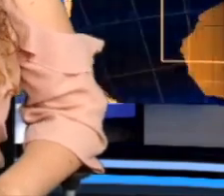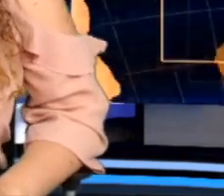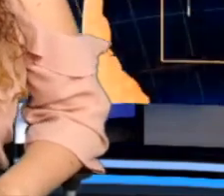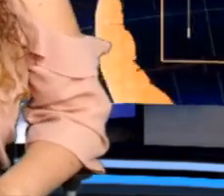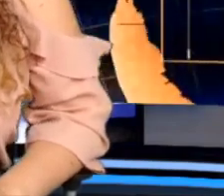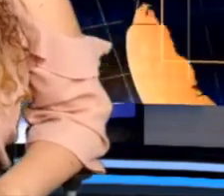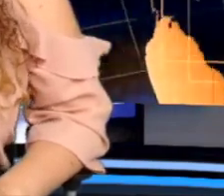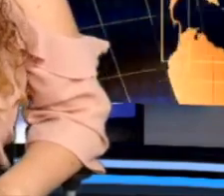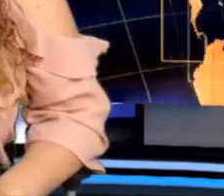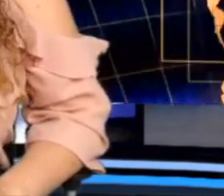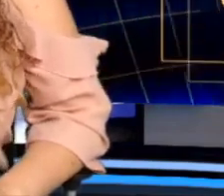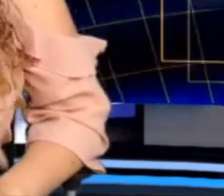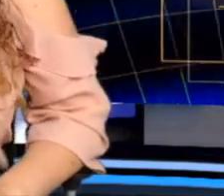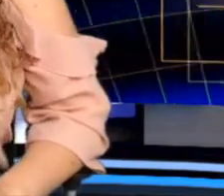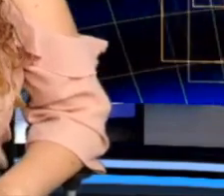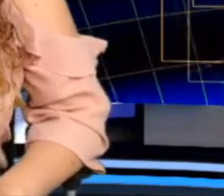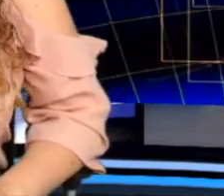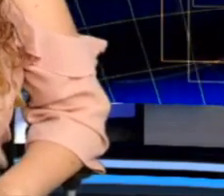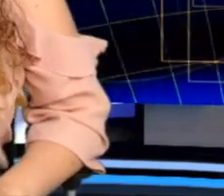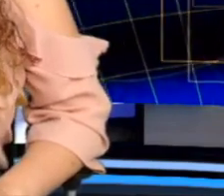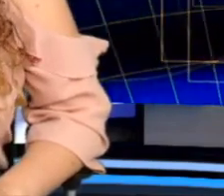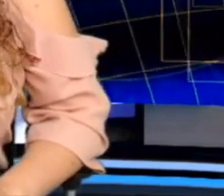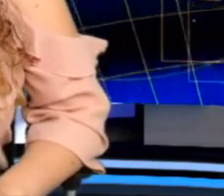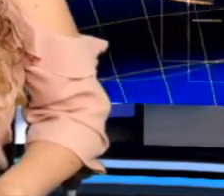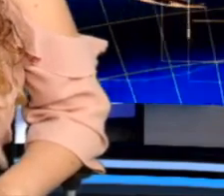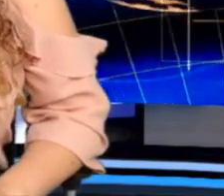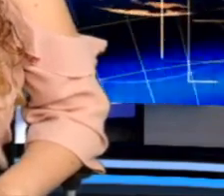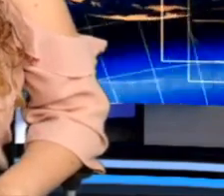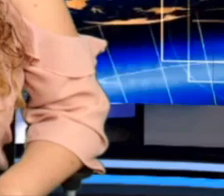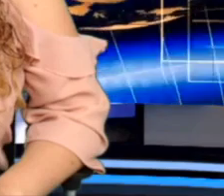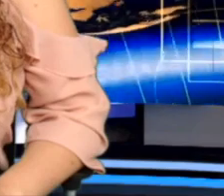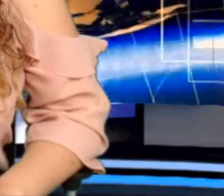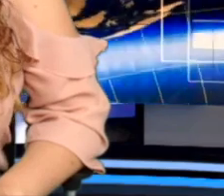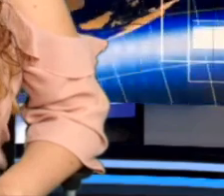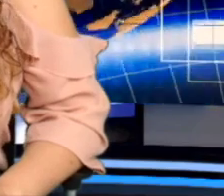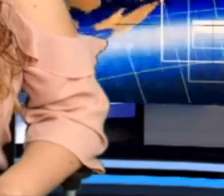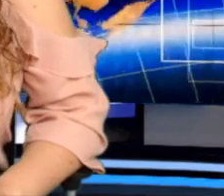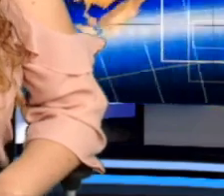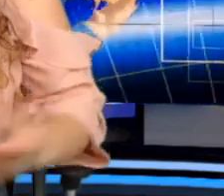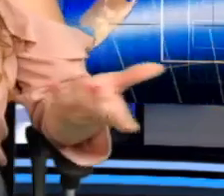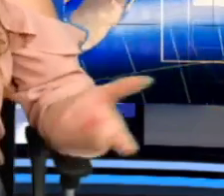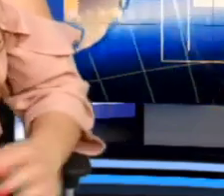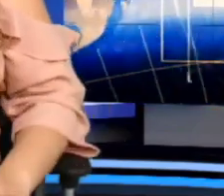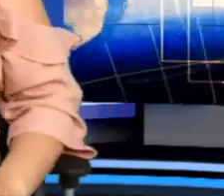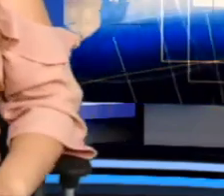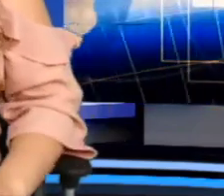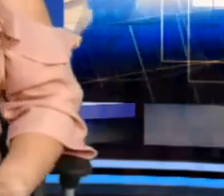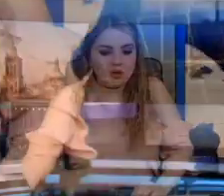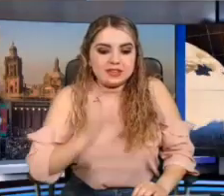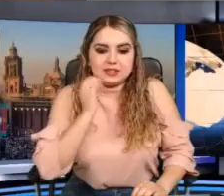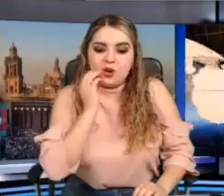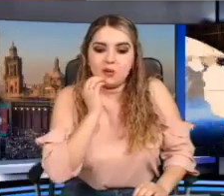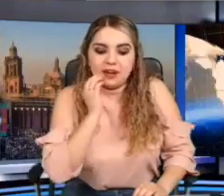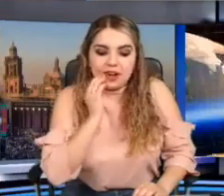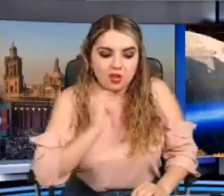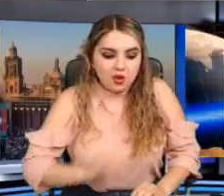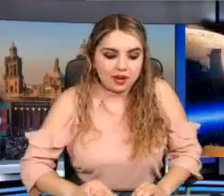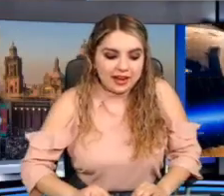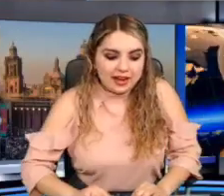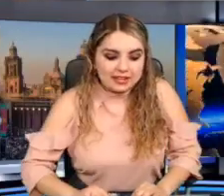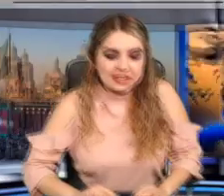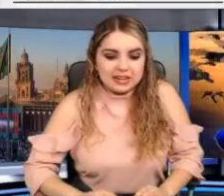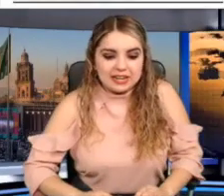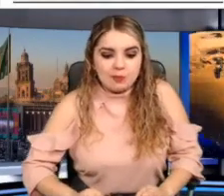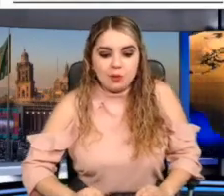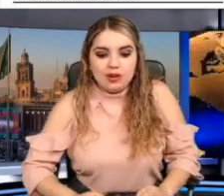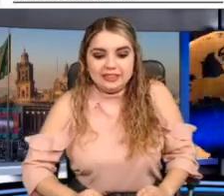que en realidad estábamos viendo en nuestra primer nota que está más preocupado este gobernador